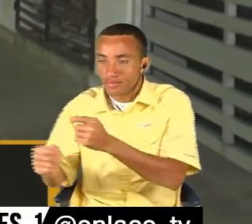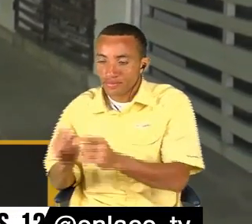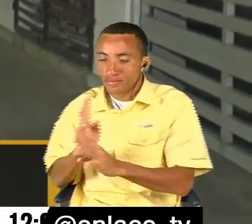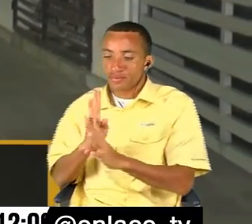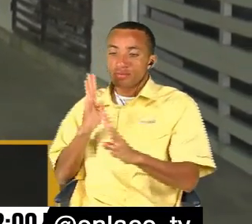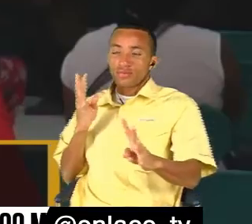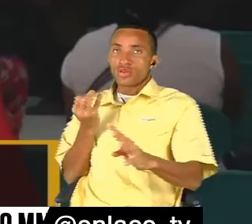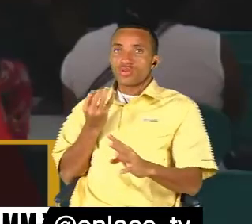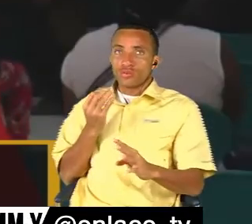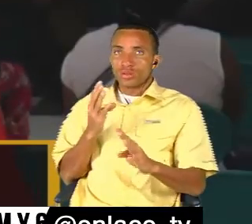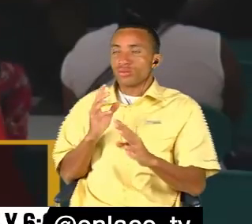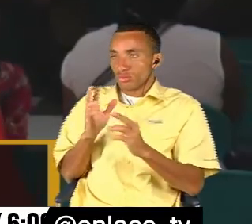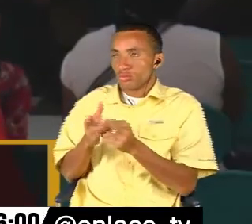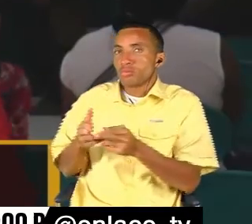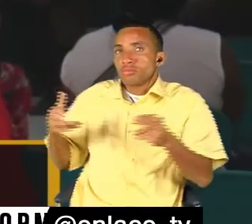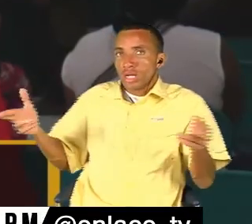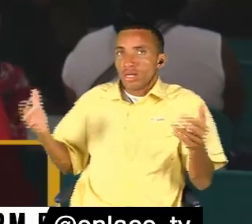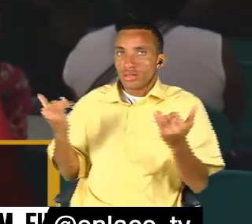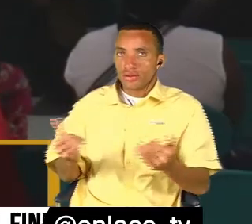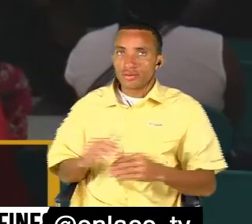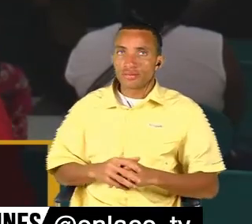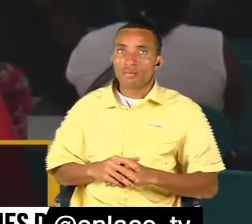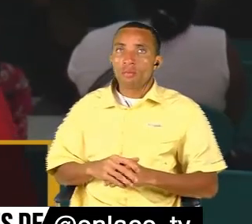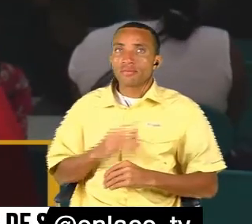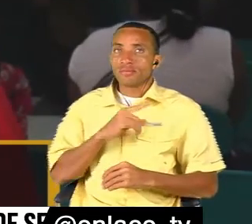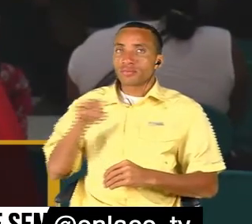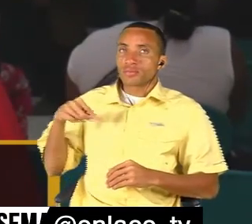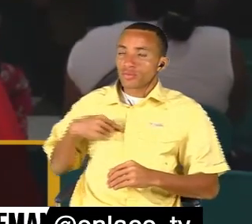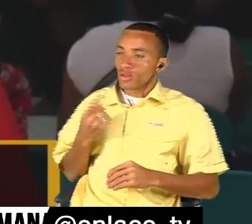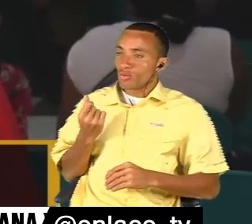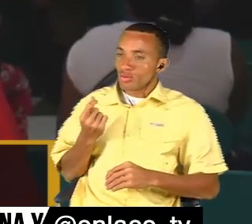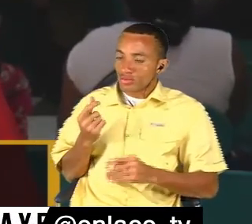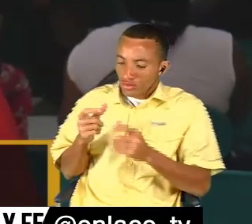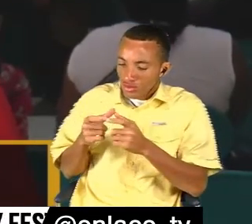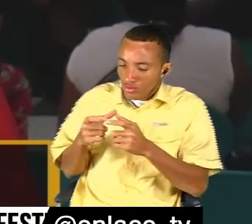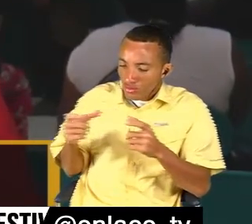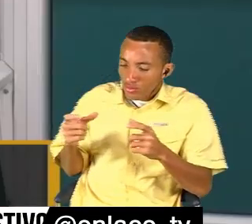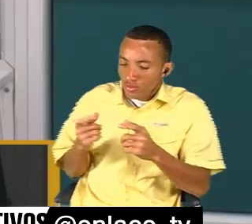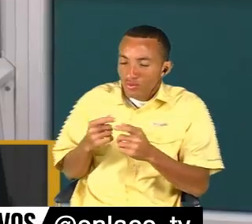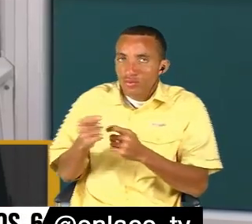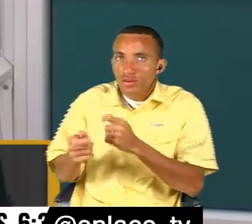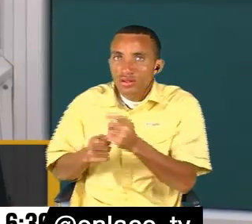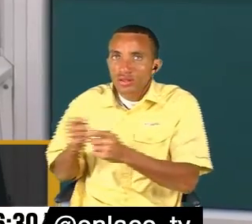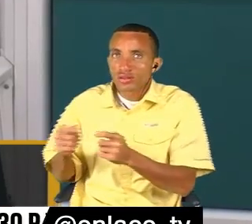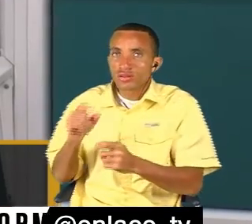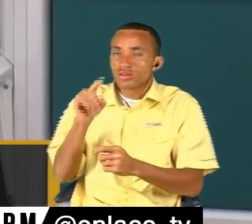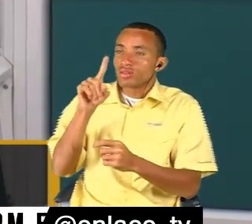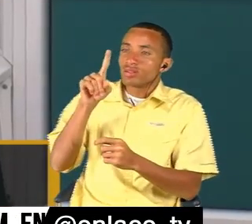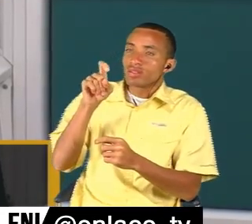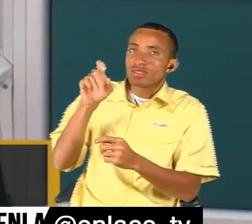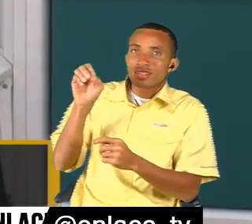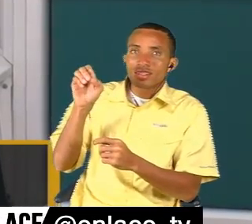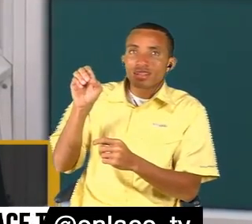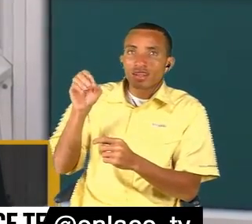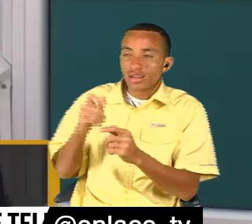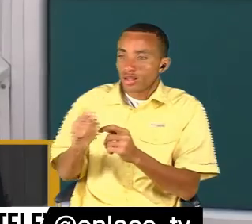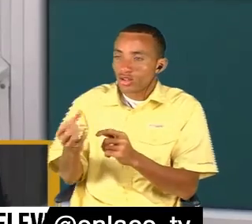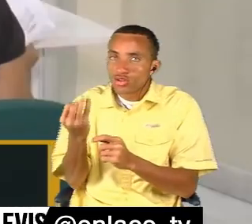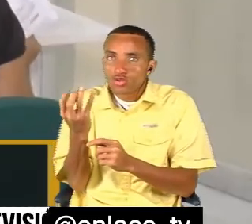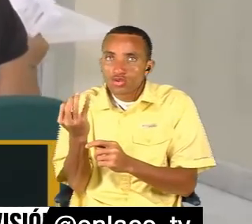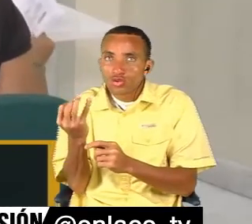será ampliado. No, acá manejamos un número de fichos en la mañana que son aproximadamente 60 fichos, incluyendo los fichos